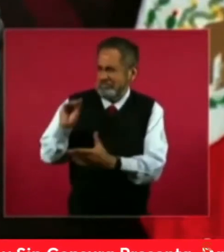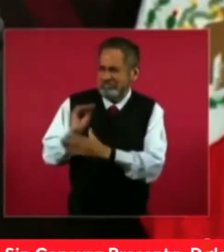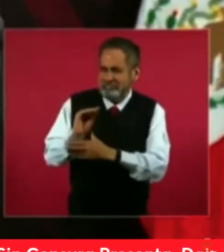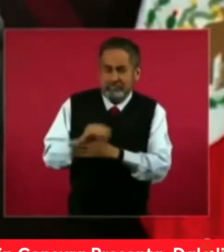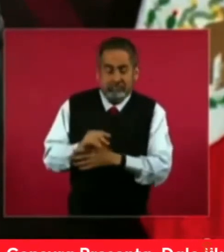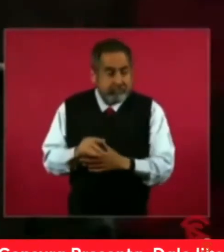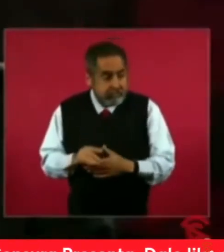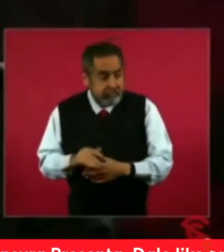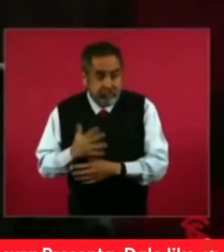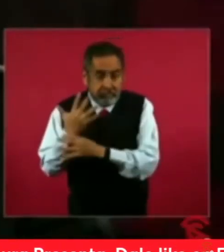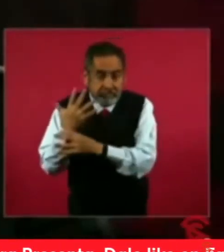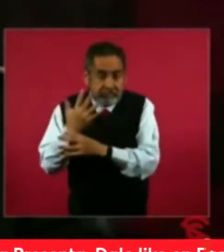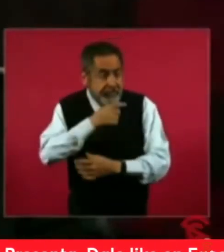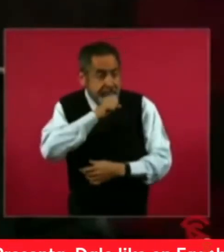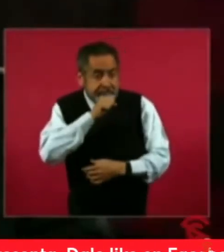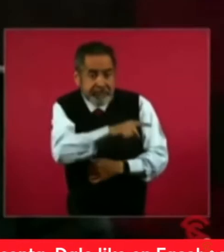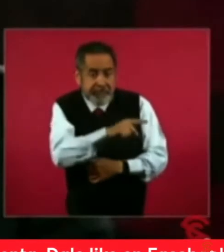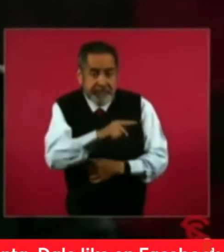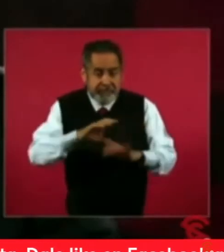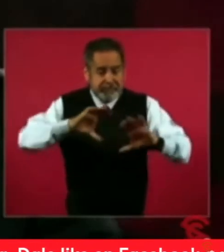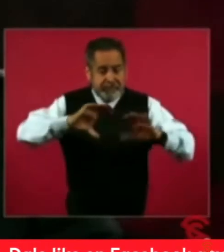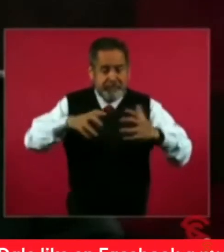En pocas palabras,